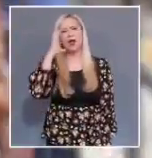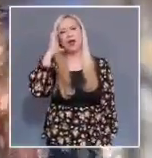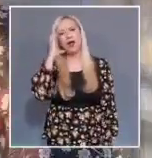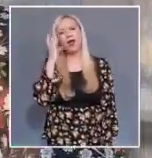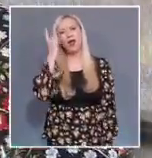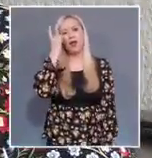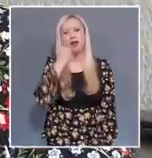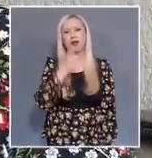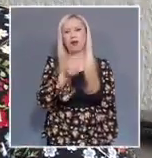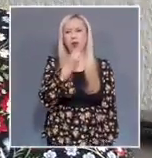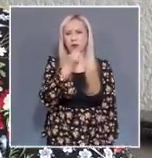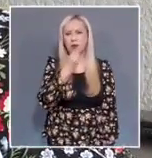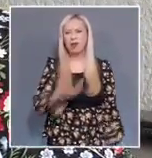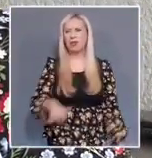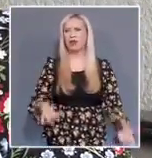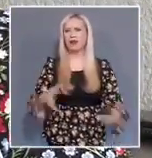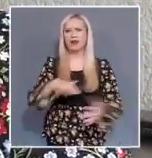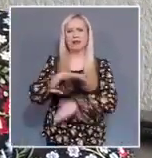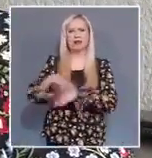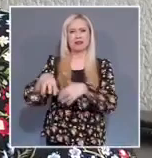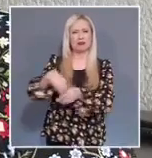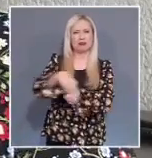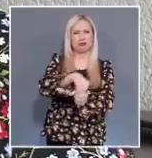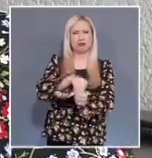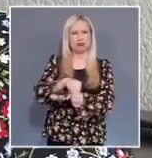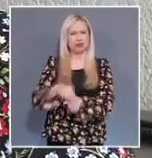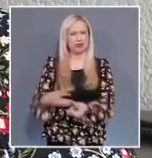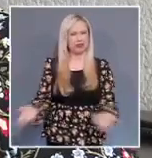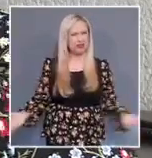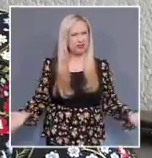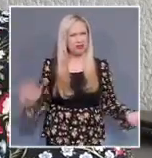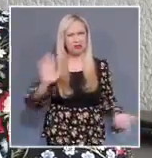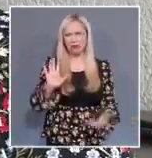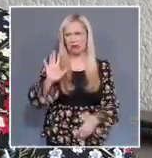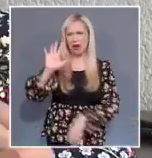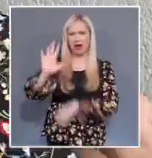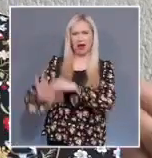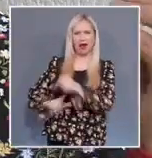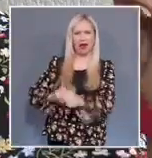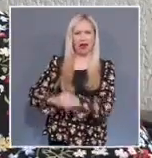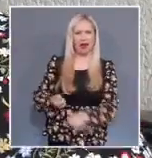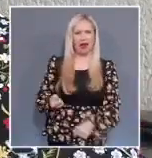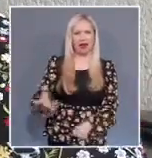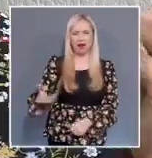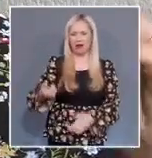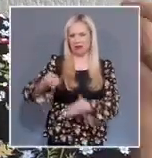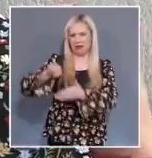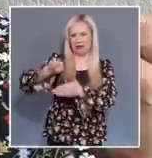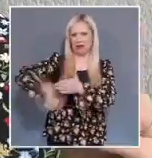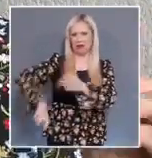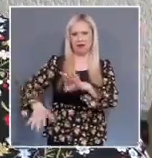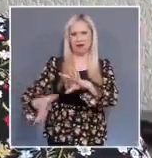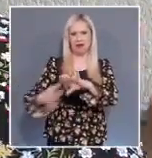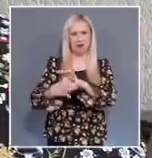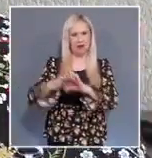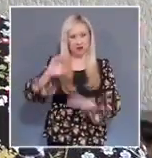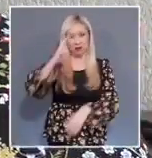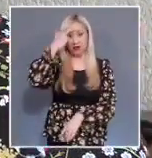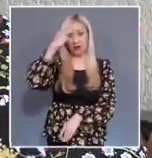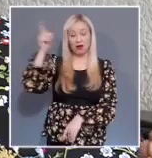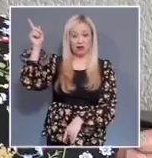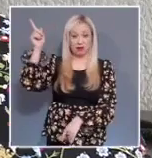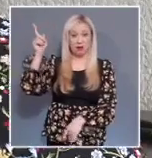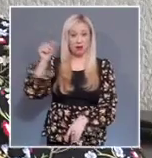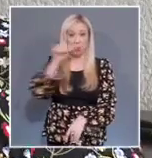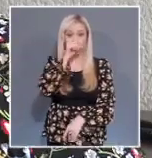humanos. No ameritaría encerrarlas con candado, así como sucedió en la estación migratoria provisional en Ciudad